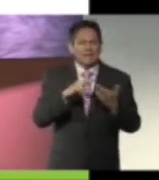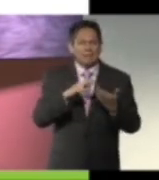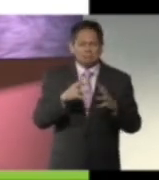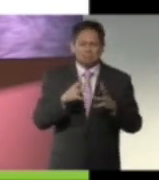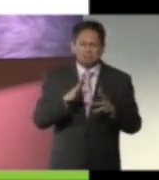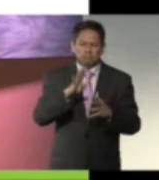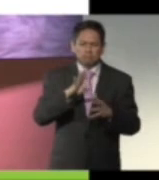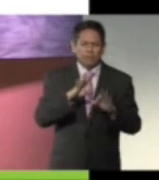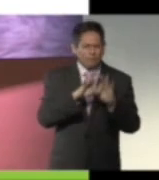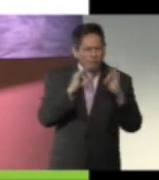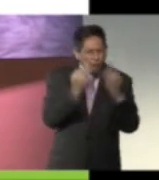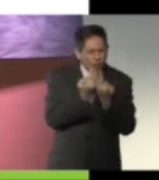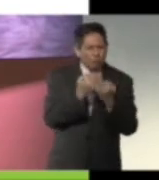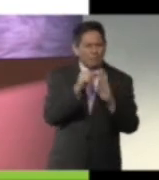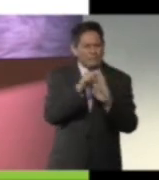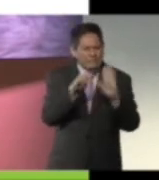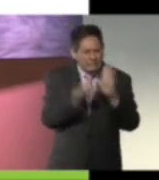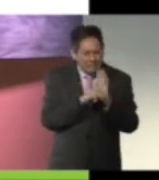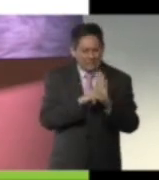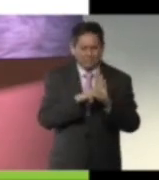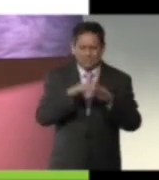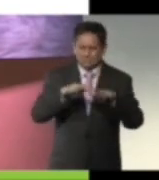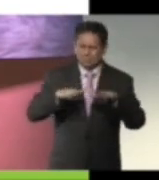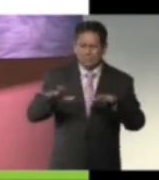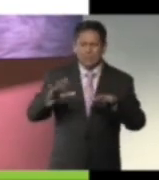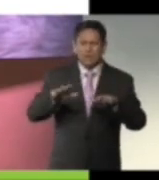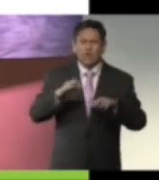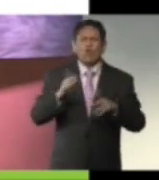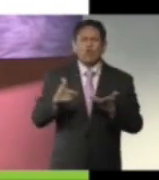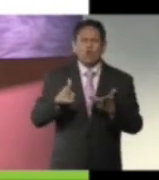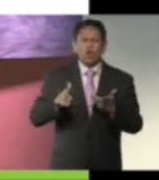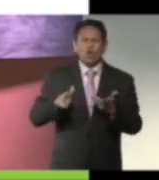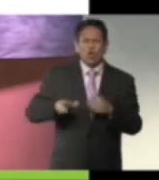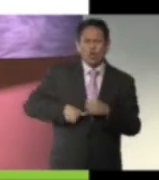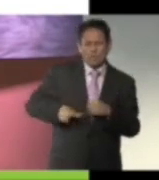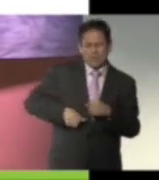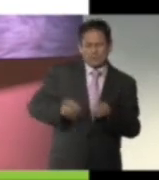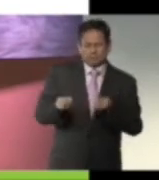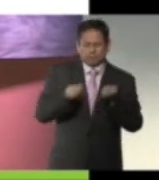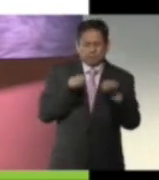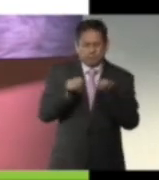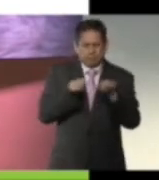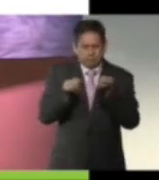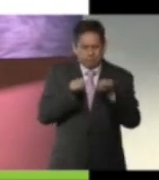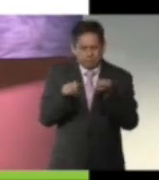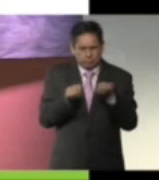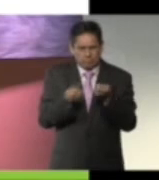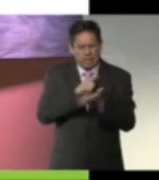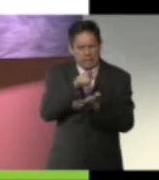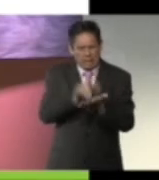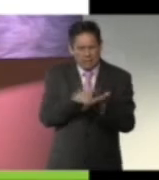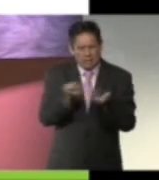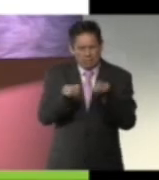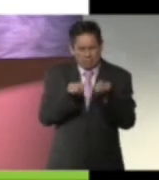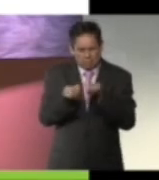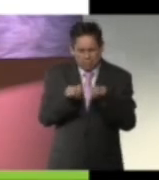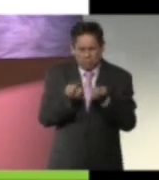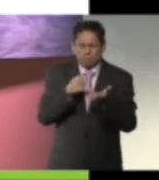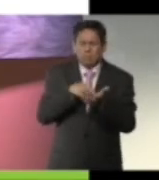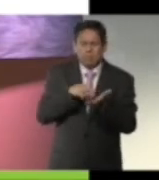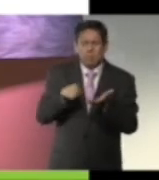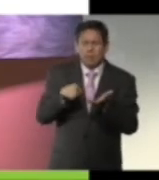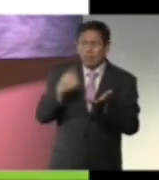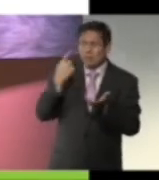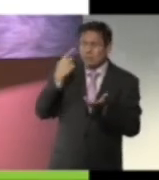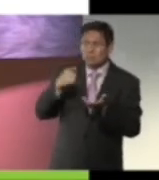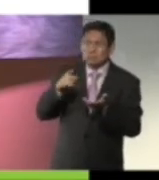sistema en general muy centralizado. No. Control difuso de la constitucional. No. Aquí,